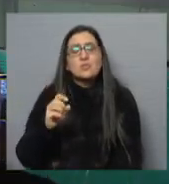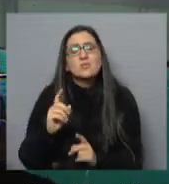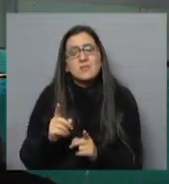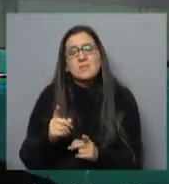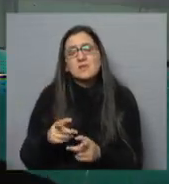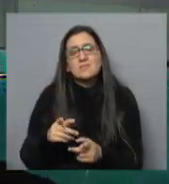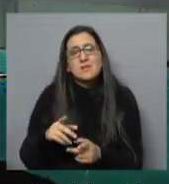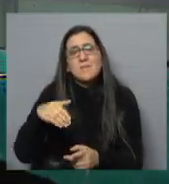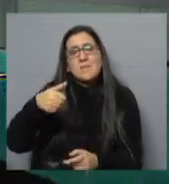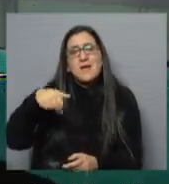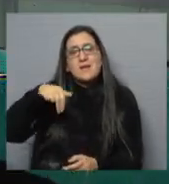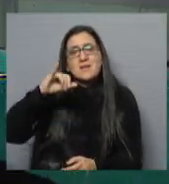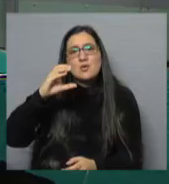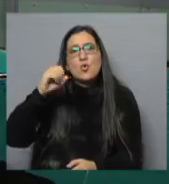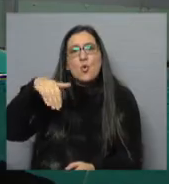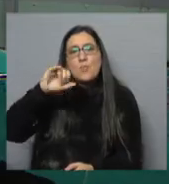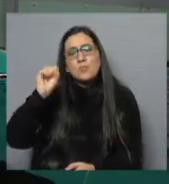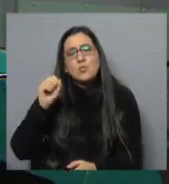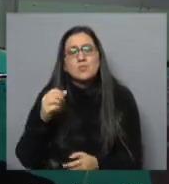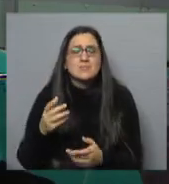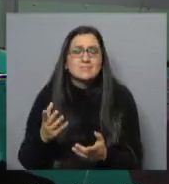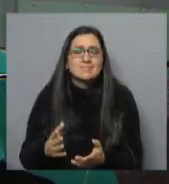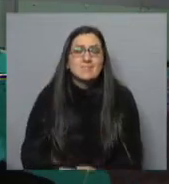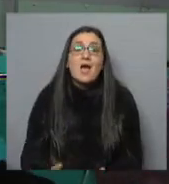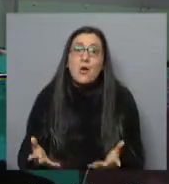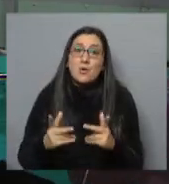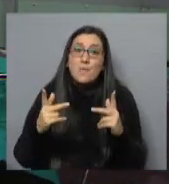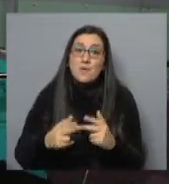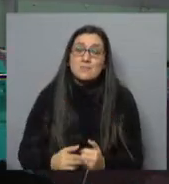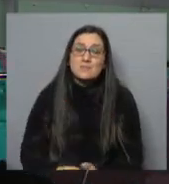en cualquier momento. Cuando quieran. Gracias por estar. Gracias a ustedes. Muy bien, hacemos una pausa nosotros. Una pausa y ya venimos.